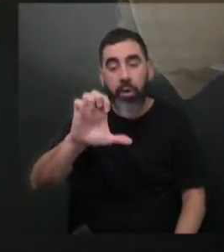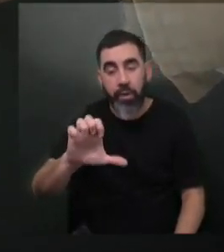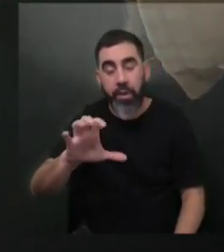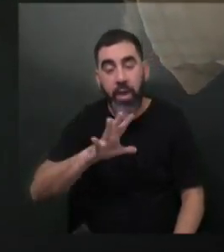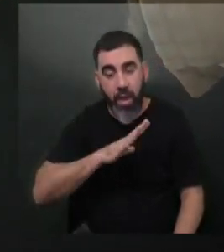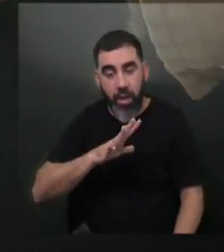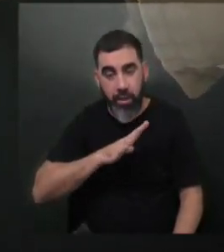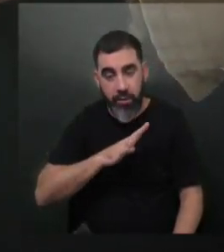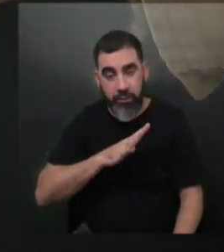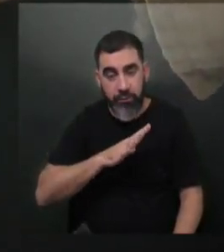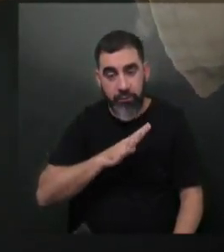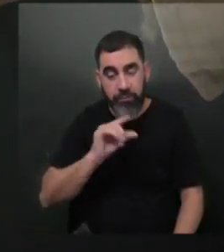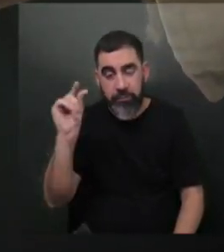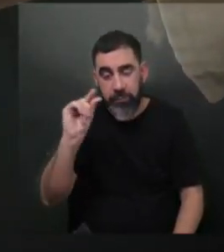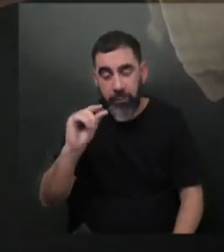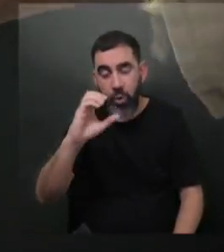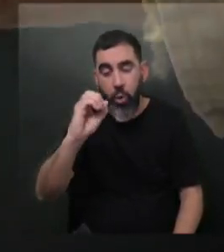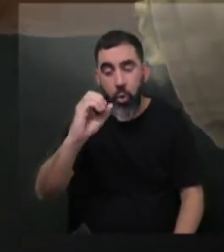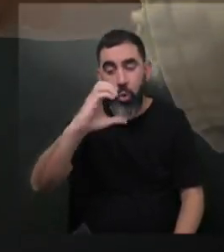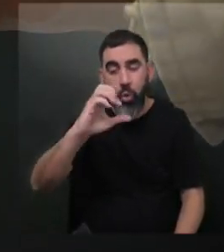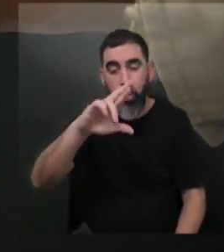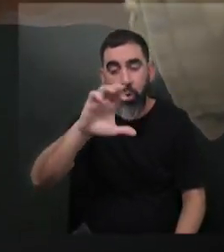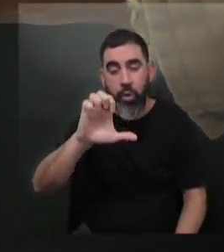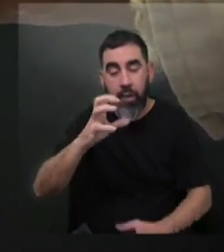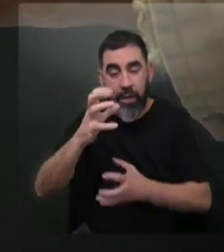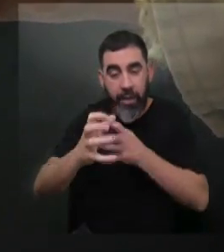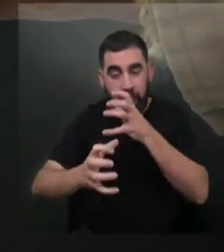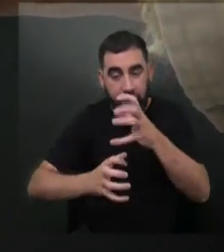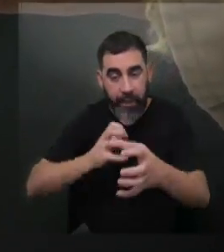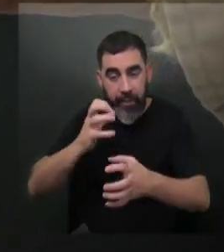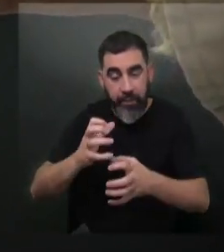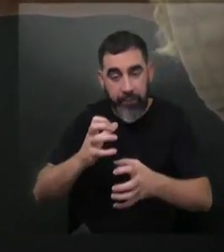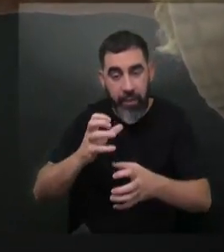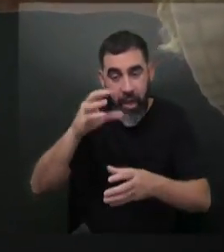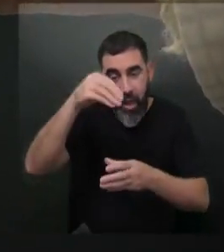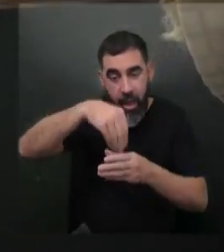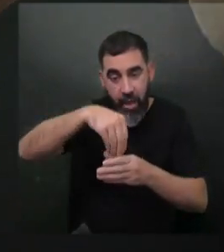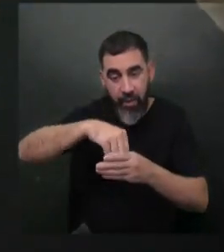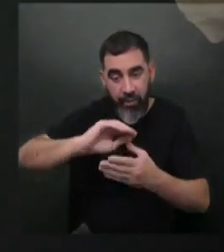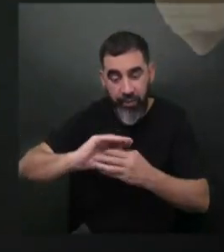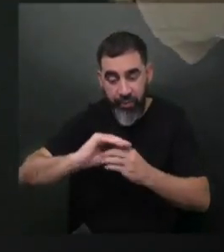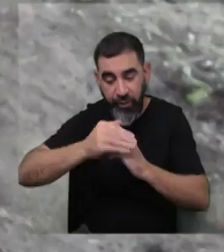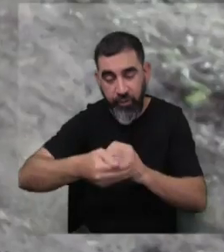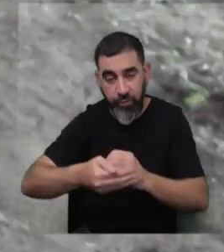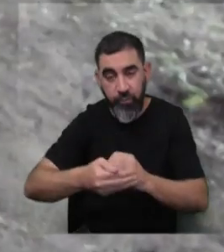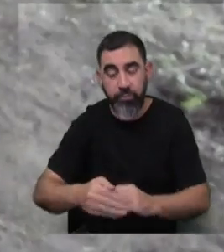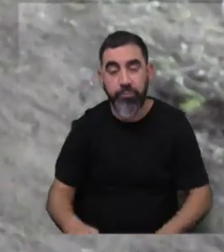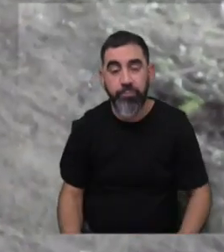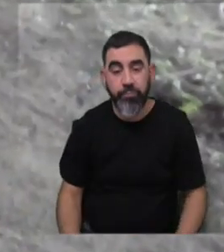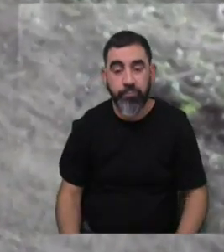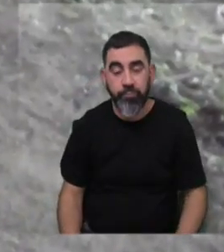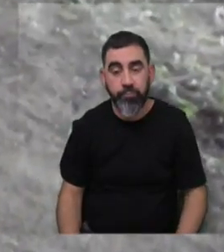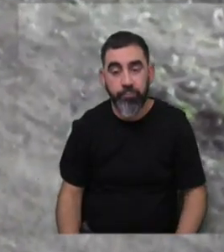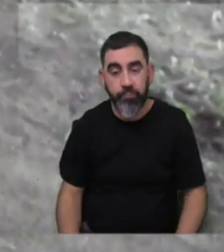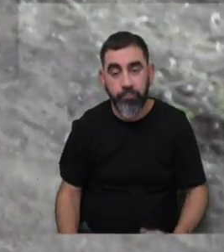ve, tienen pequeñas partículas de ocre en el interior, en el antiplástico. O sea, era una masa de arcilla que la mezclaban